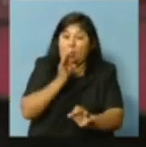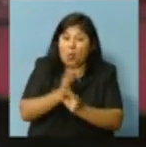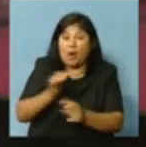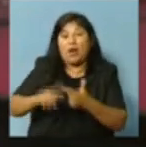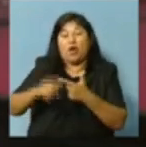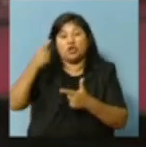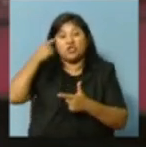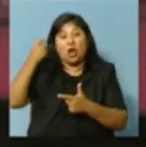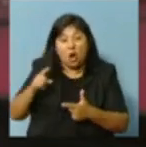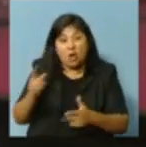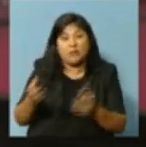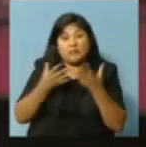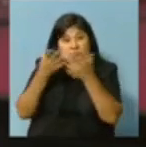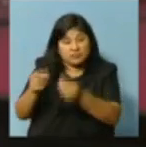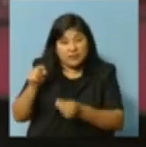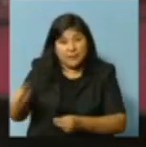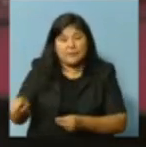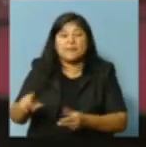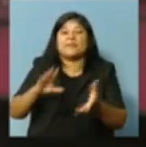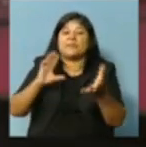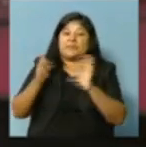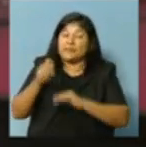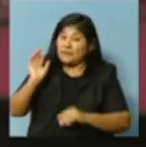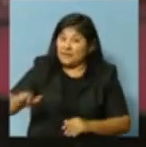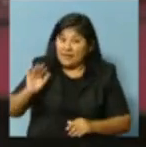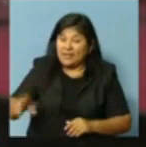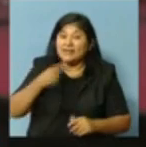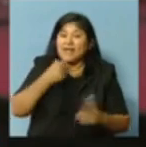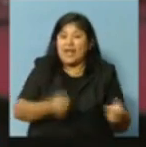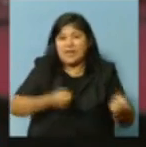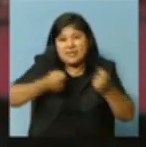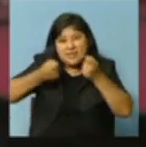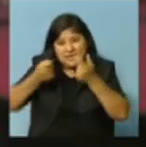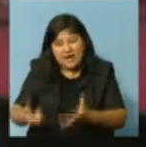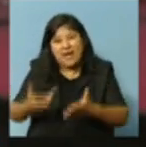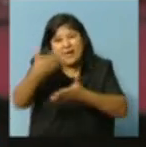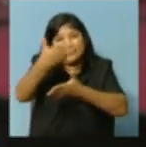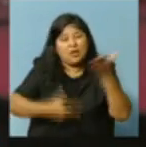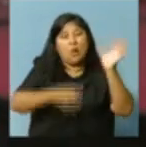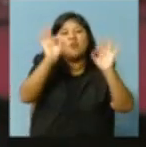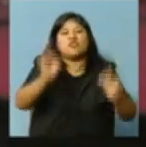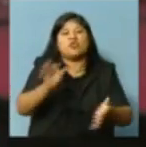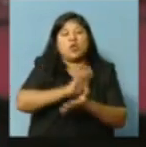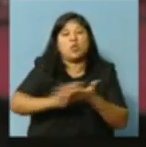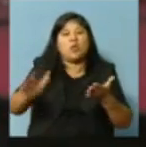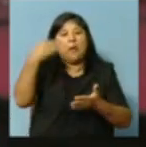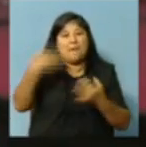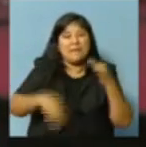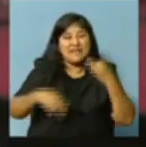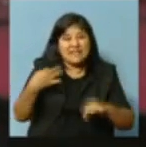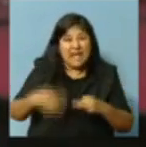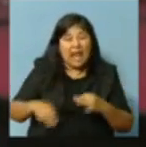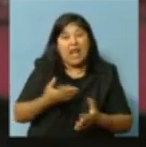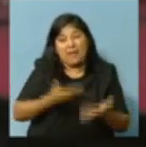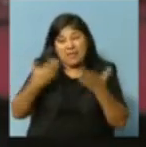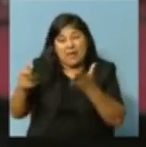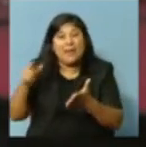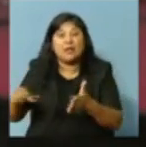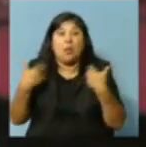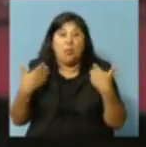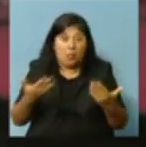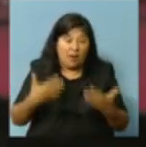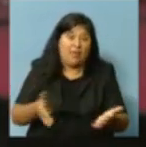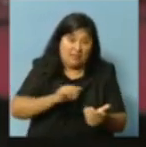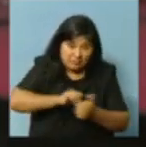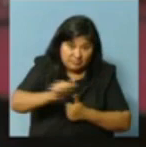una forma especial y un programa especial para que ella pudiese terminar el año siendo